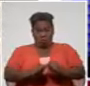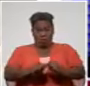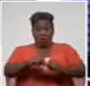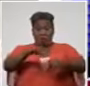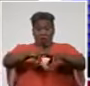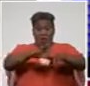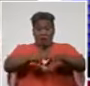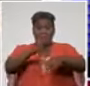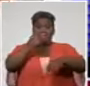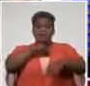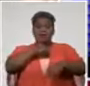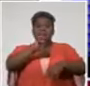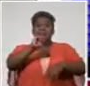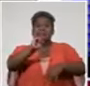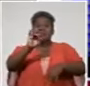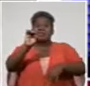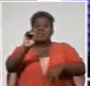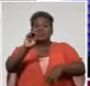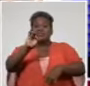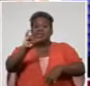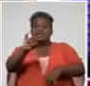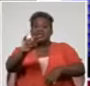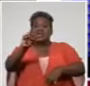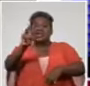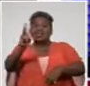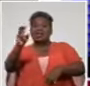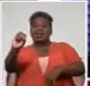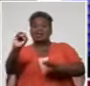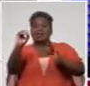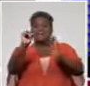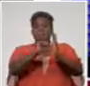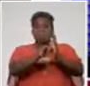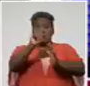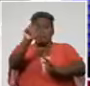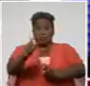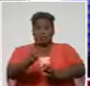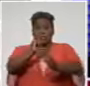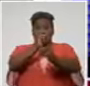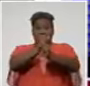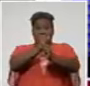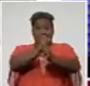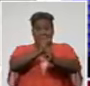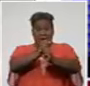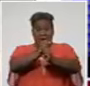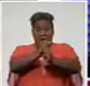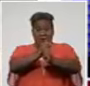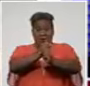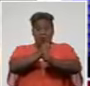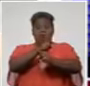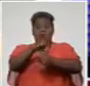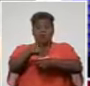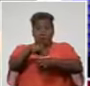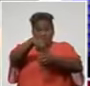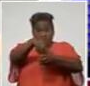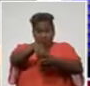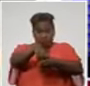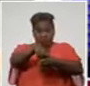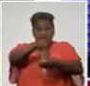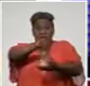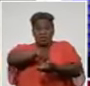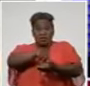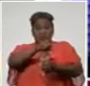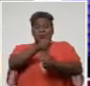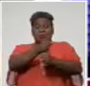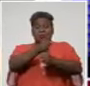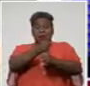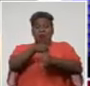de 630.000 personas que trabajan, que pertenecen a un centro de trabajo, y se ha estado trabajando